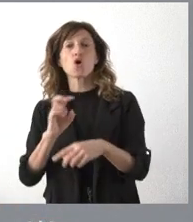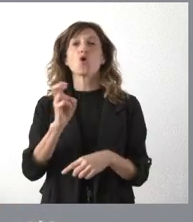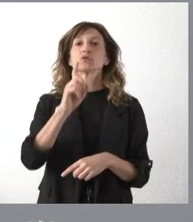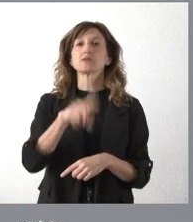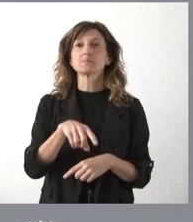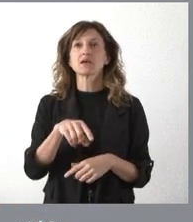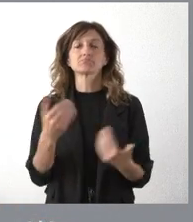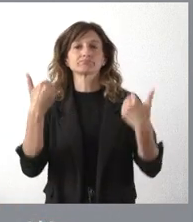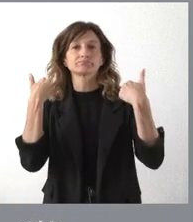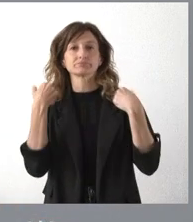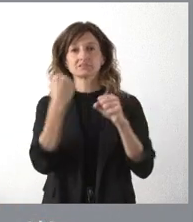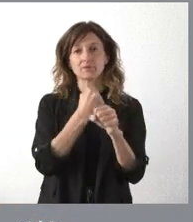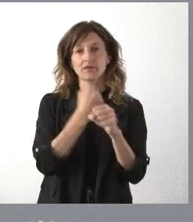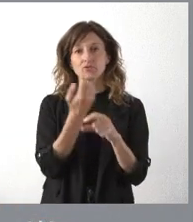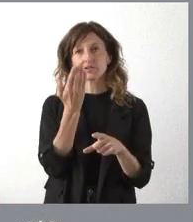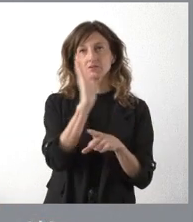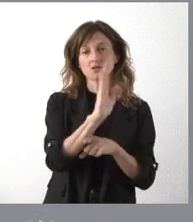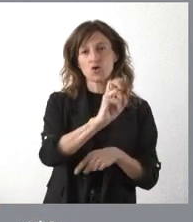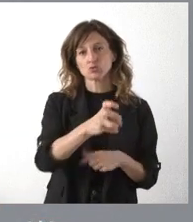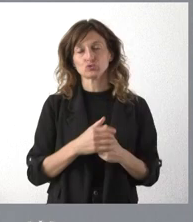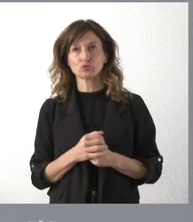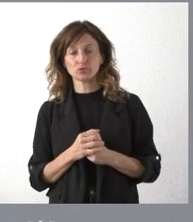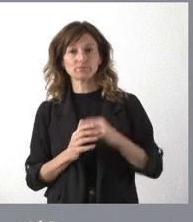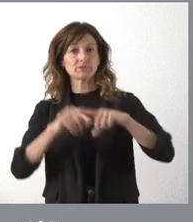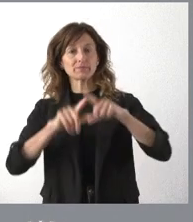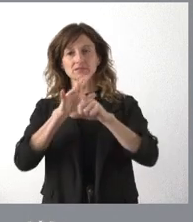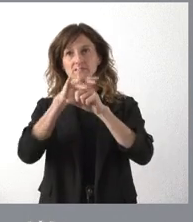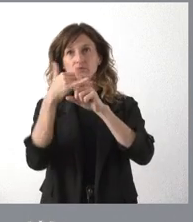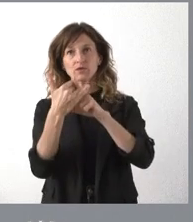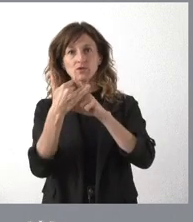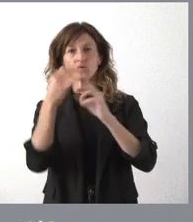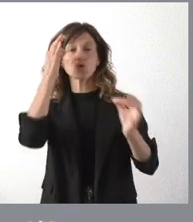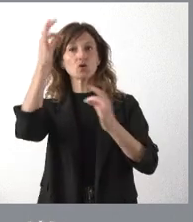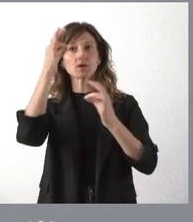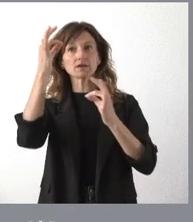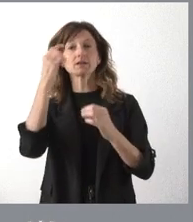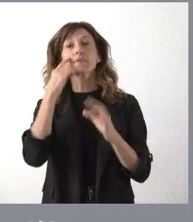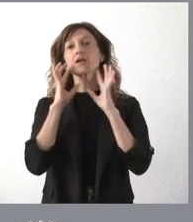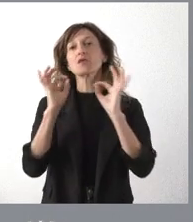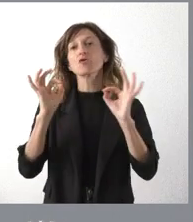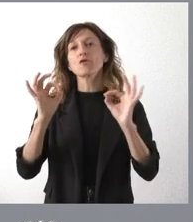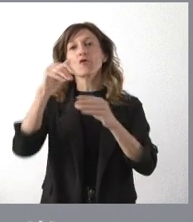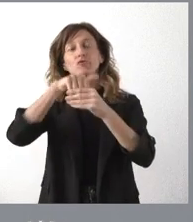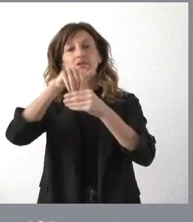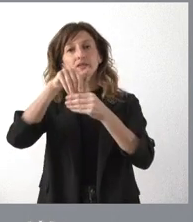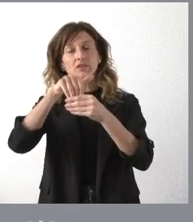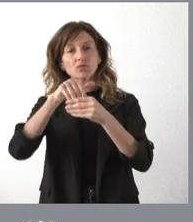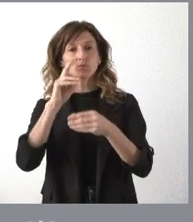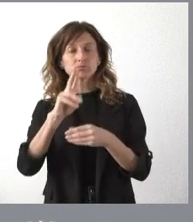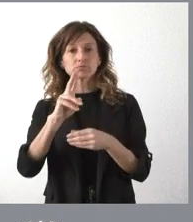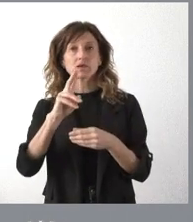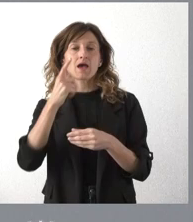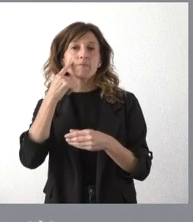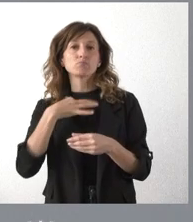de los trabajadores en otro en las circunstancias concretas veremos lógicamente el contenido de esa